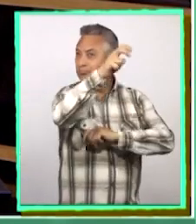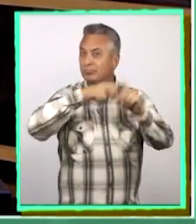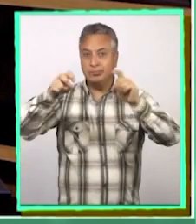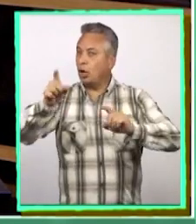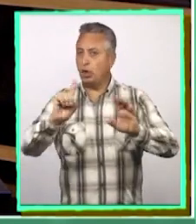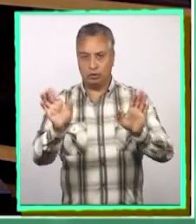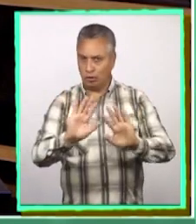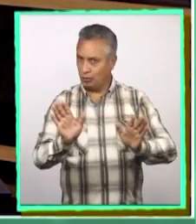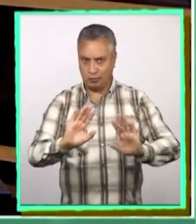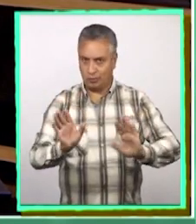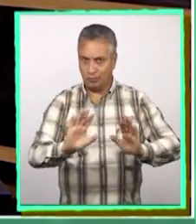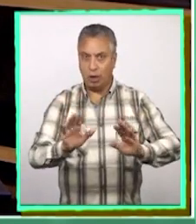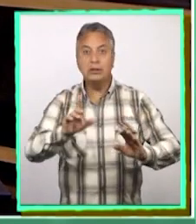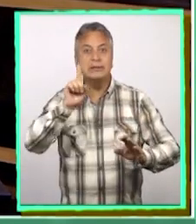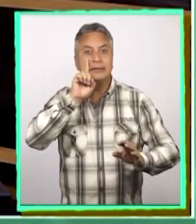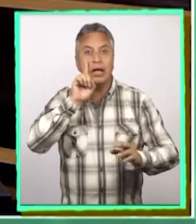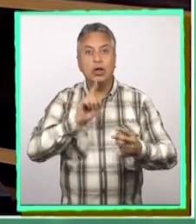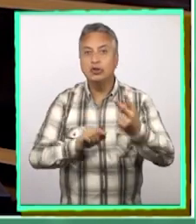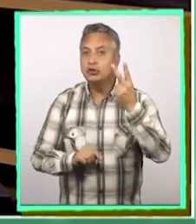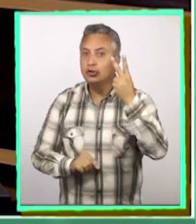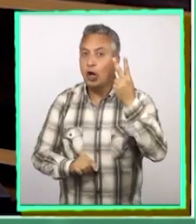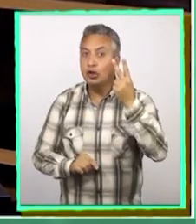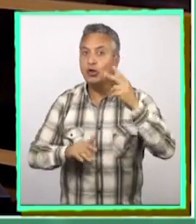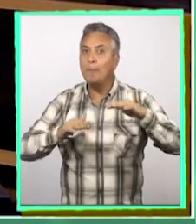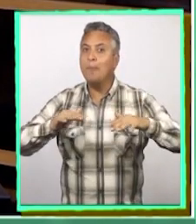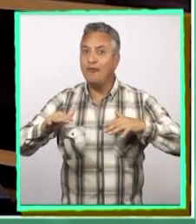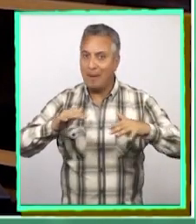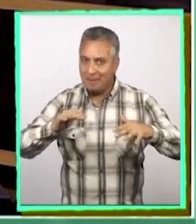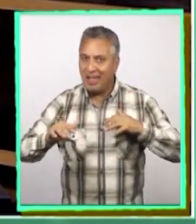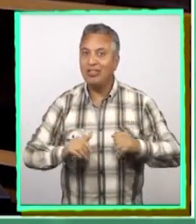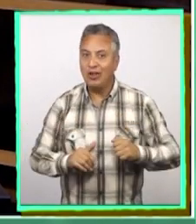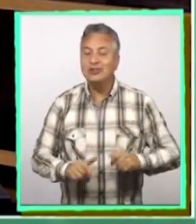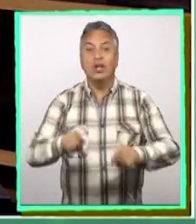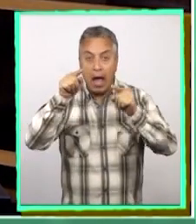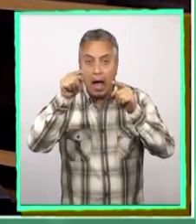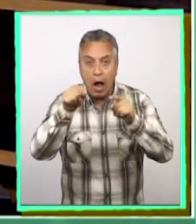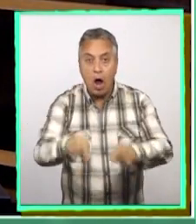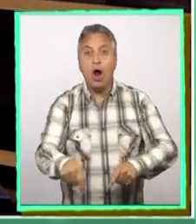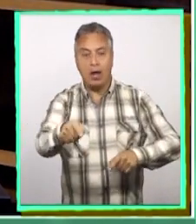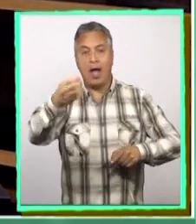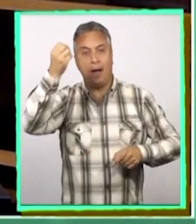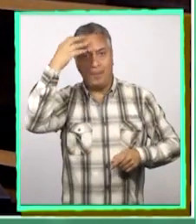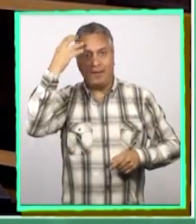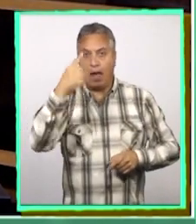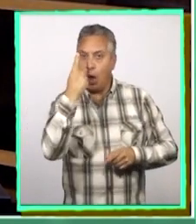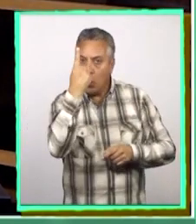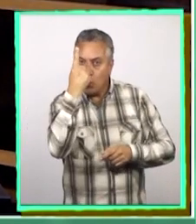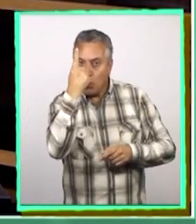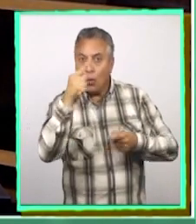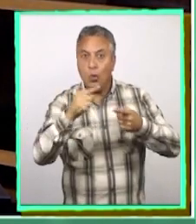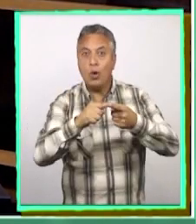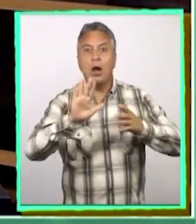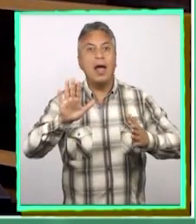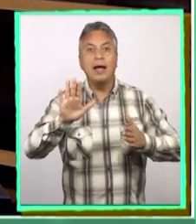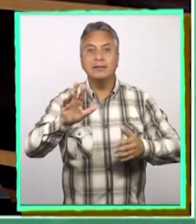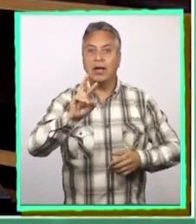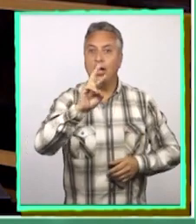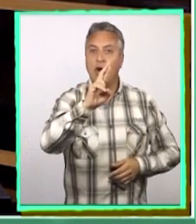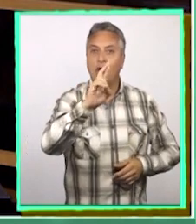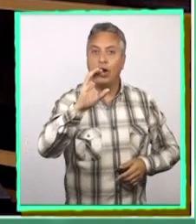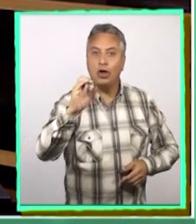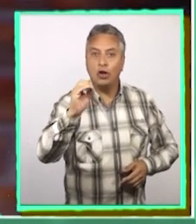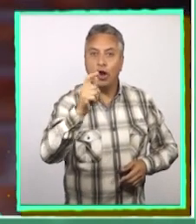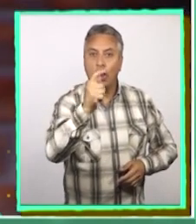ni de cualquier forma, no. Tiene dos tipos de movimiento. Y hoy día vamos a aprender uno de ellos, la